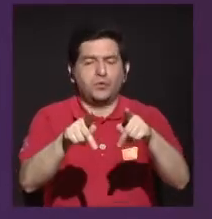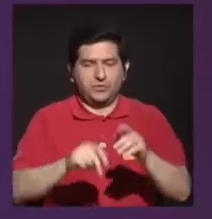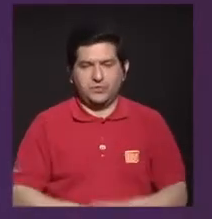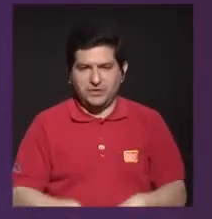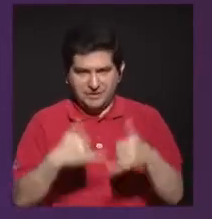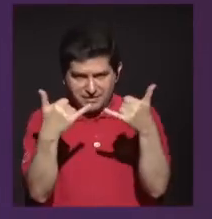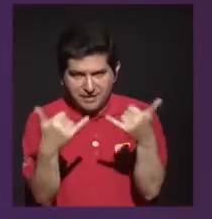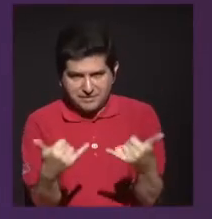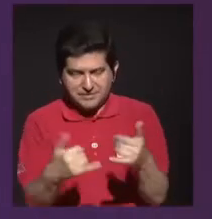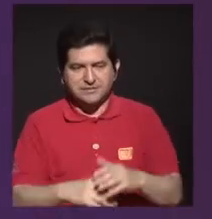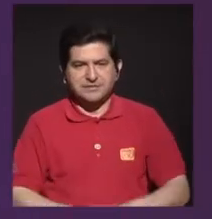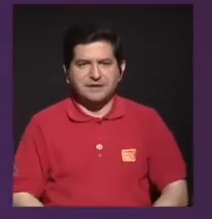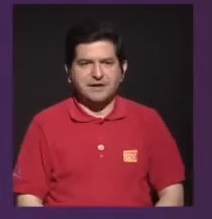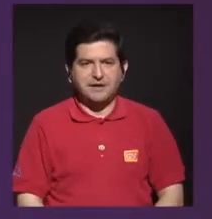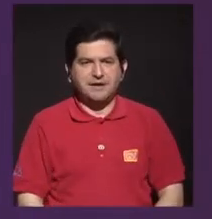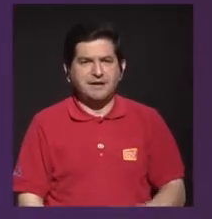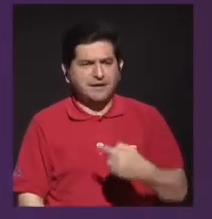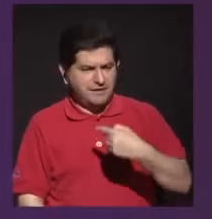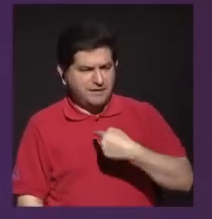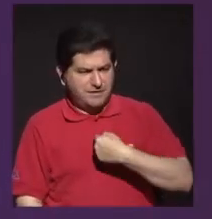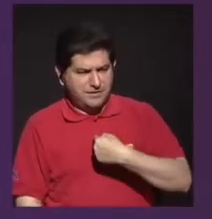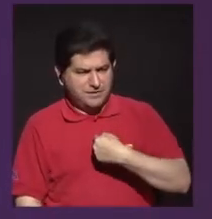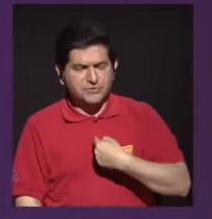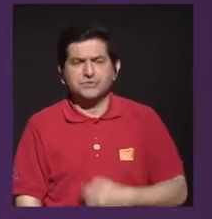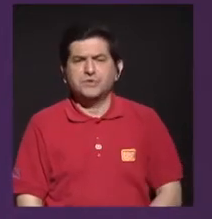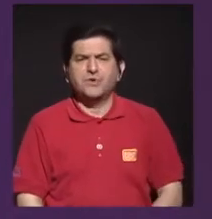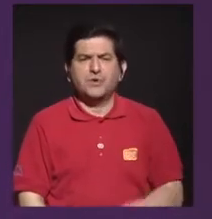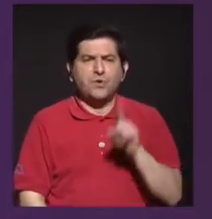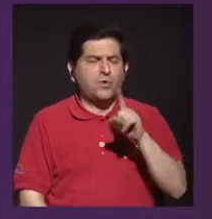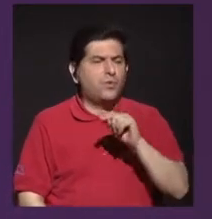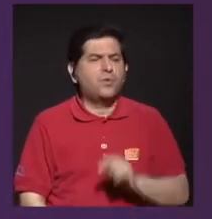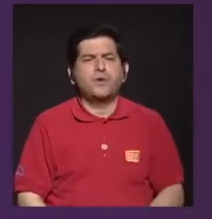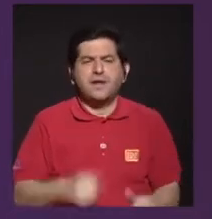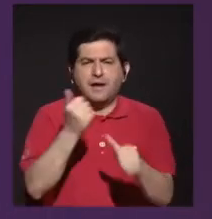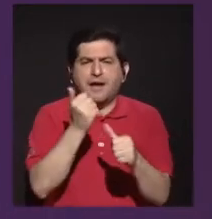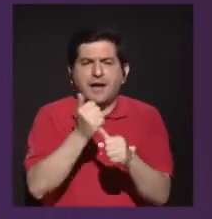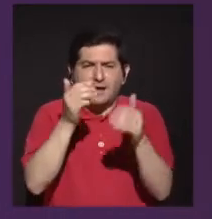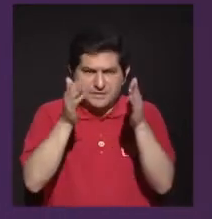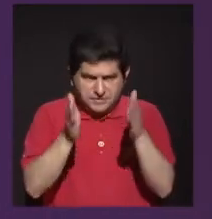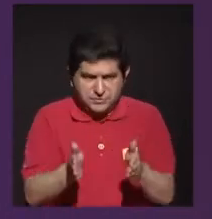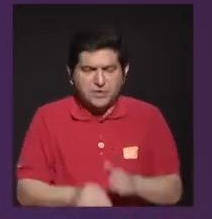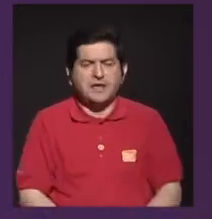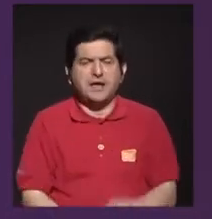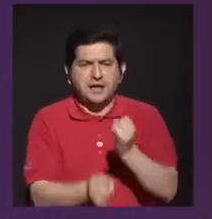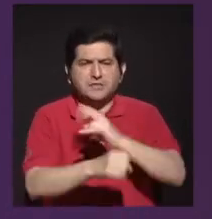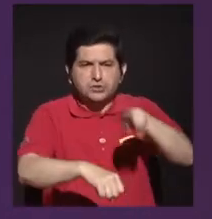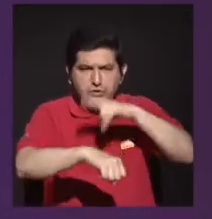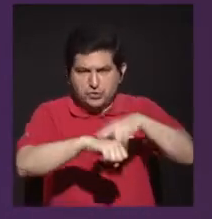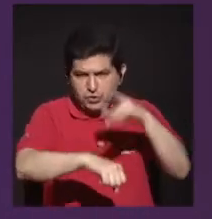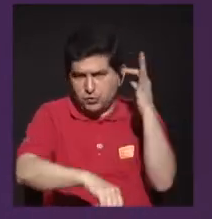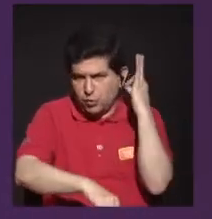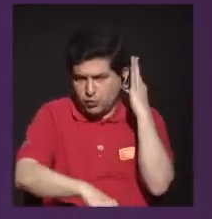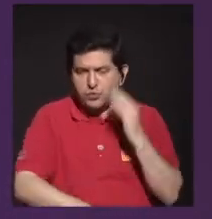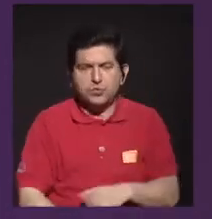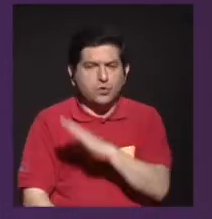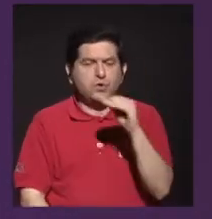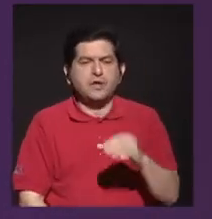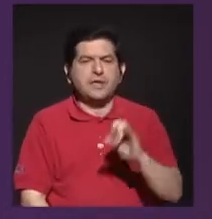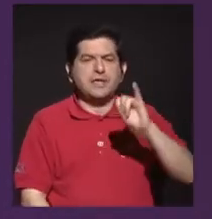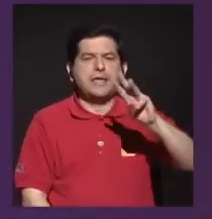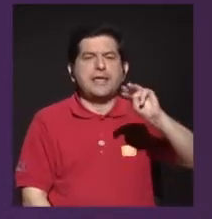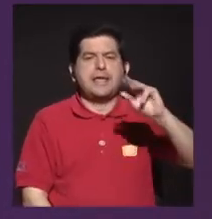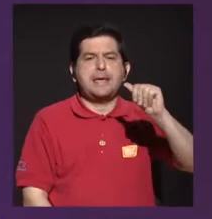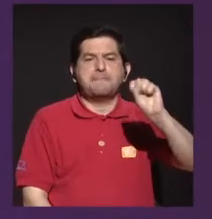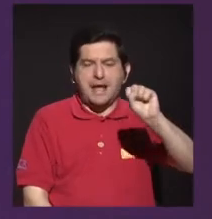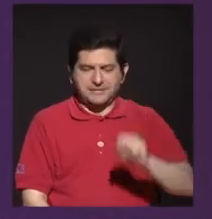estar, de hacer una consultoría precisamente para el INAMO y para el IMAS,